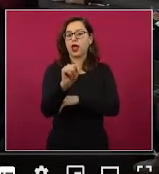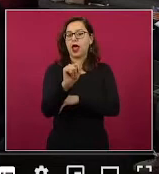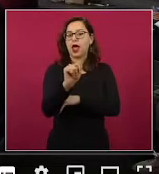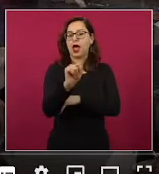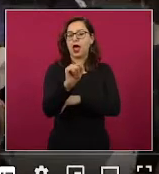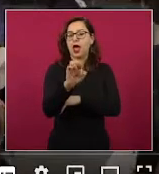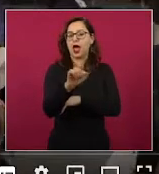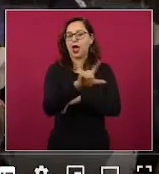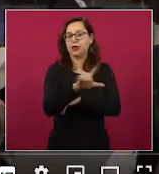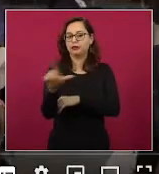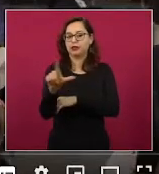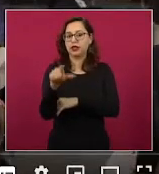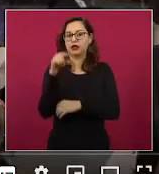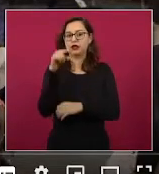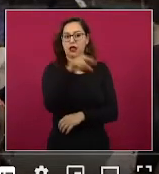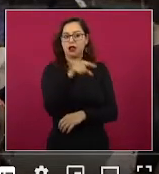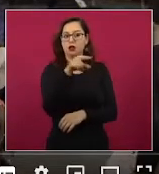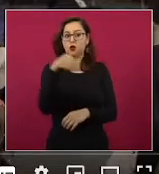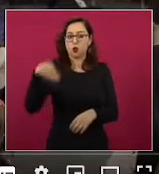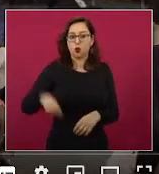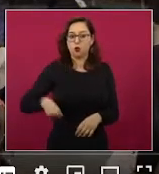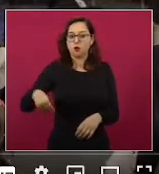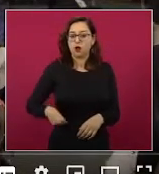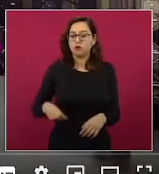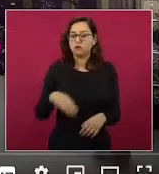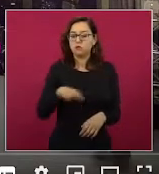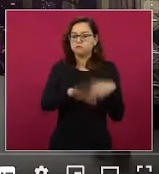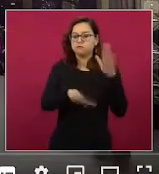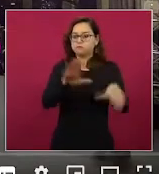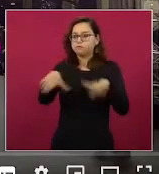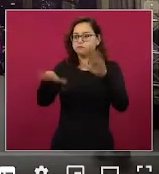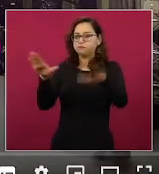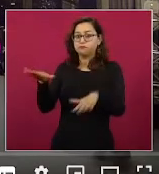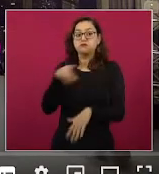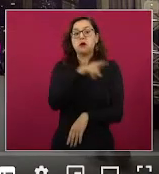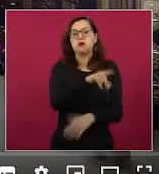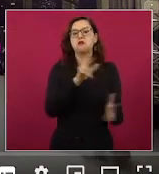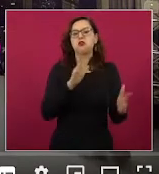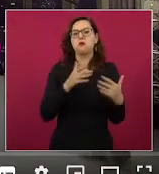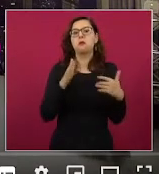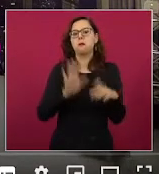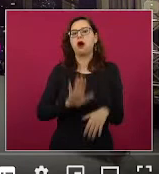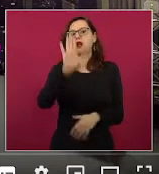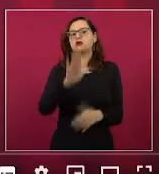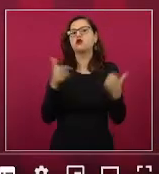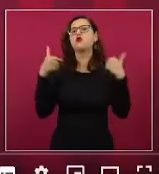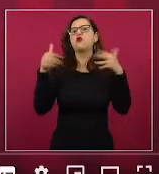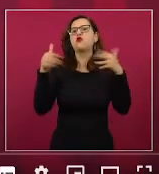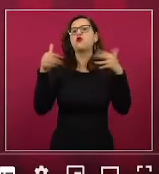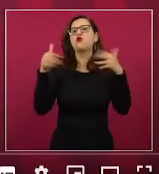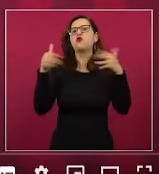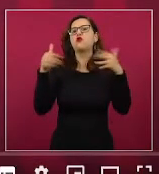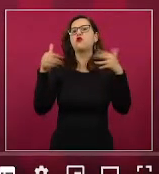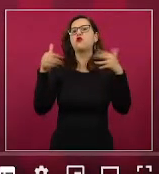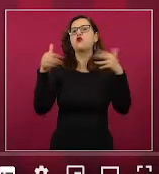¿Cómo responderá el gobierno y su opinión al respecto, por favor? Pues de apoyo a